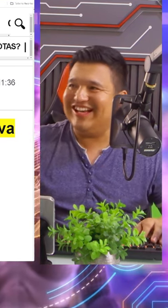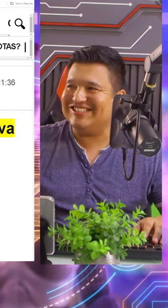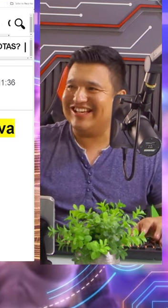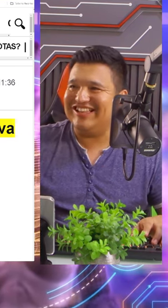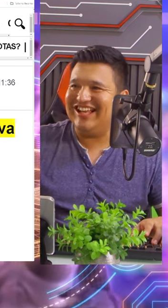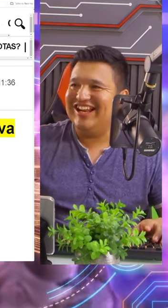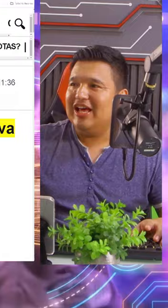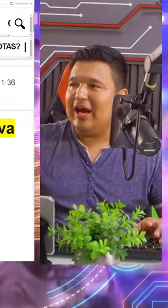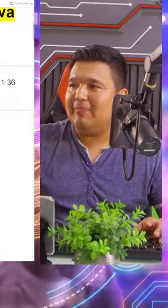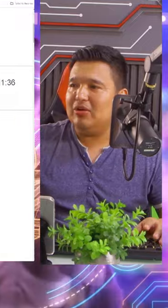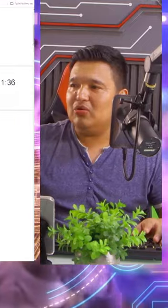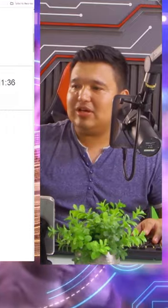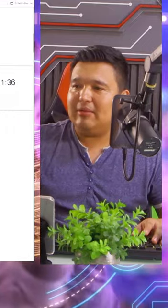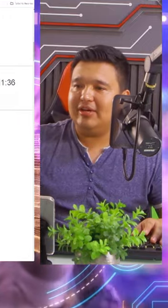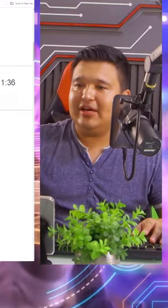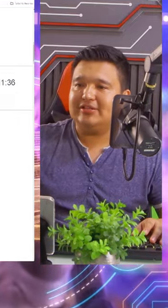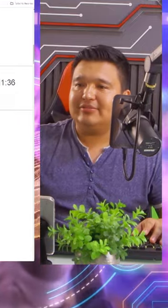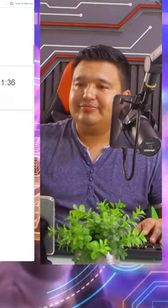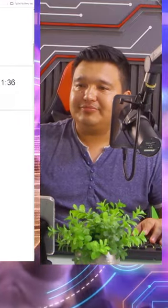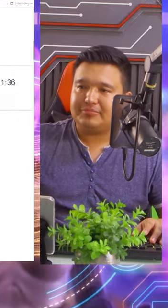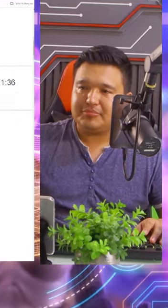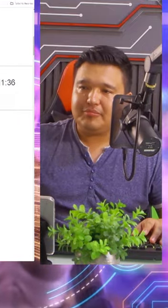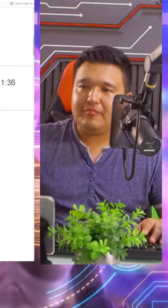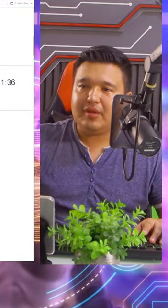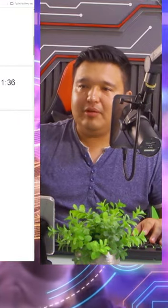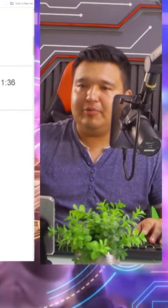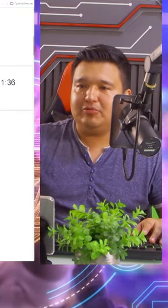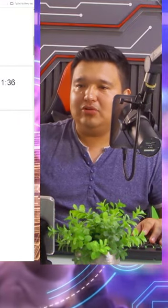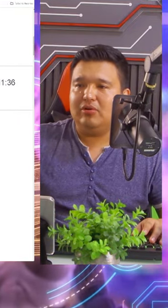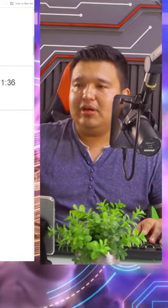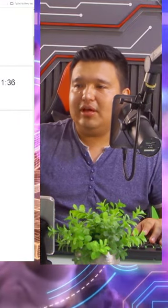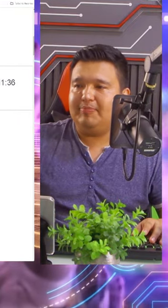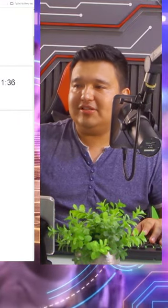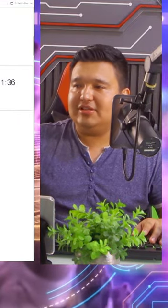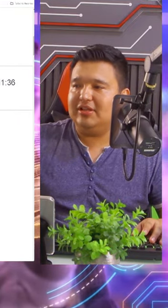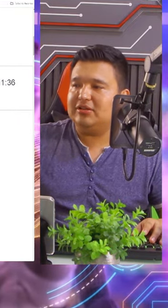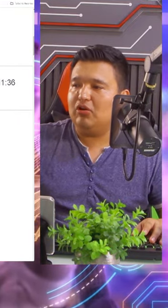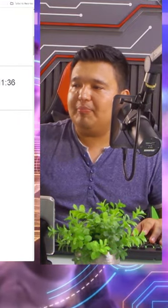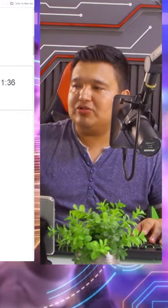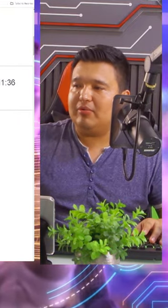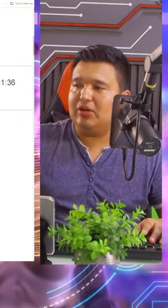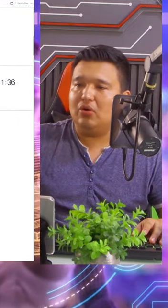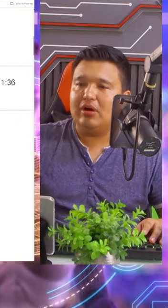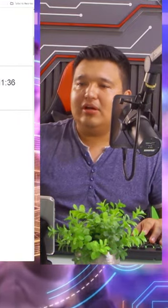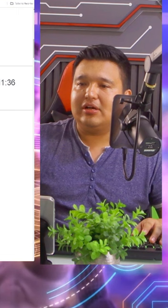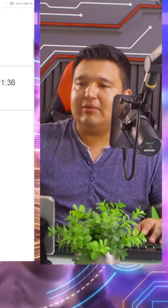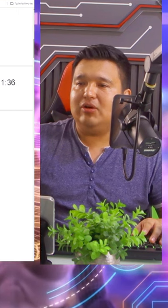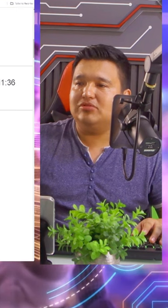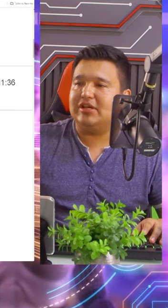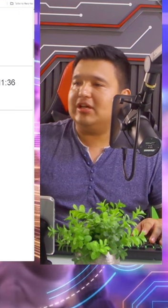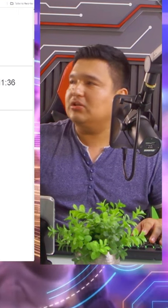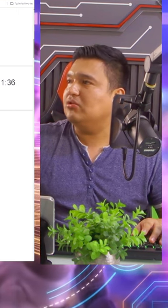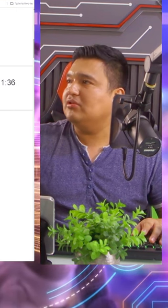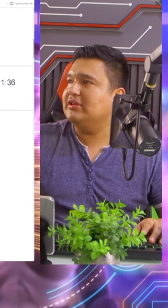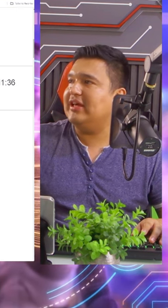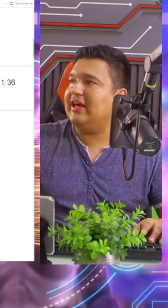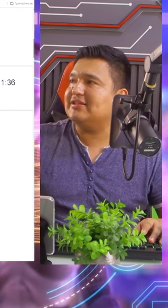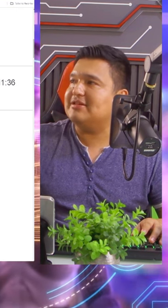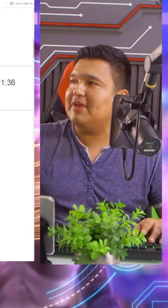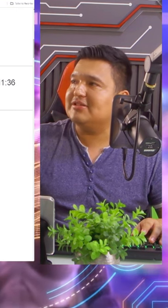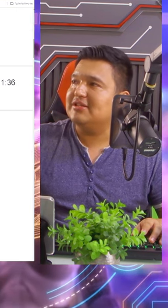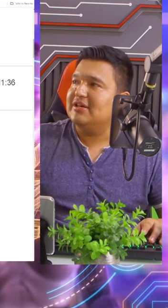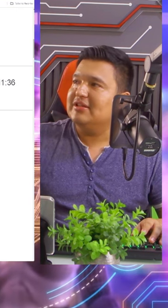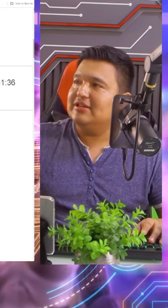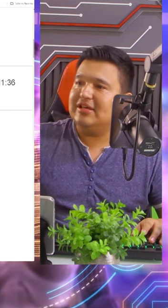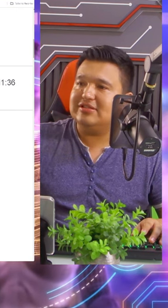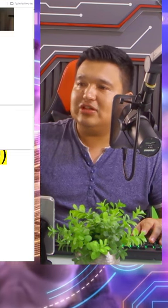suscriban a este canal, amigos, amigas. Y pues bueno, el presidente López Obrador reveló un secreto de